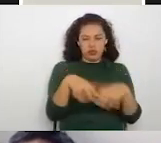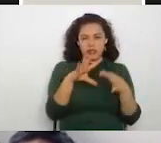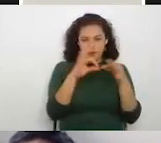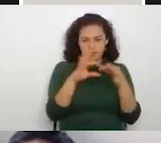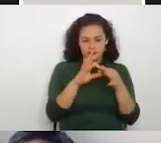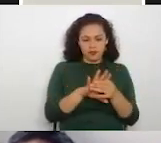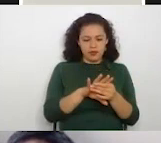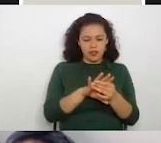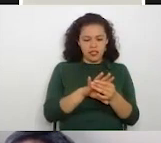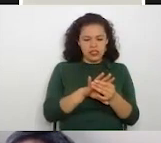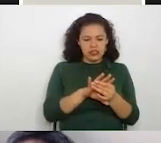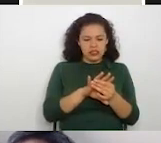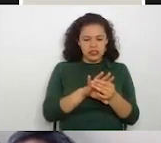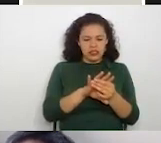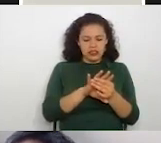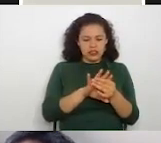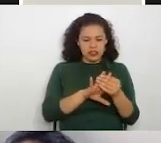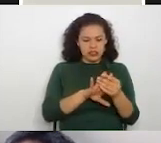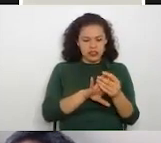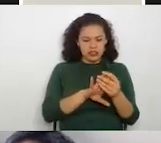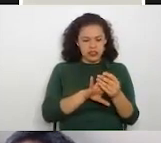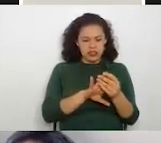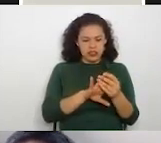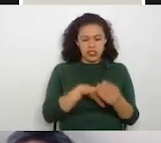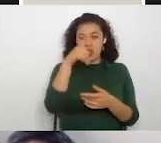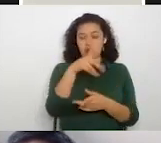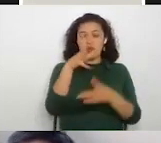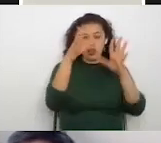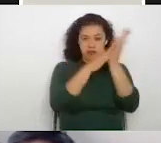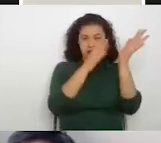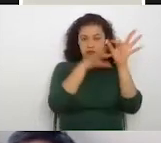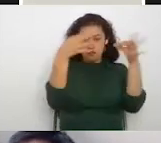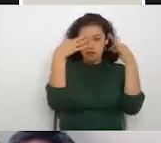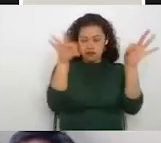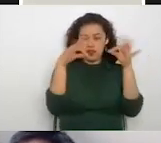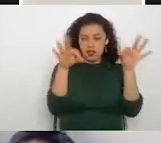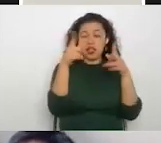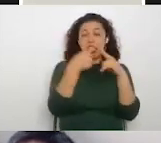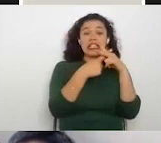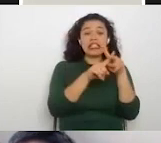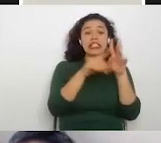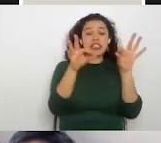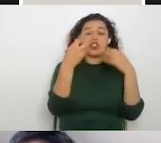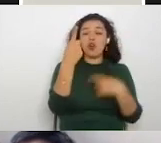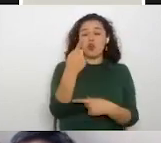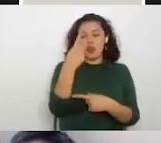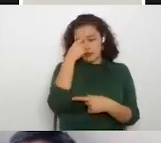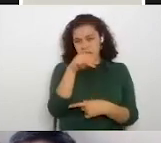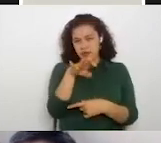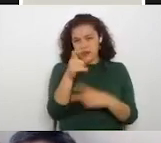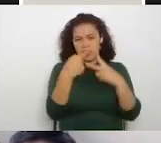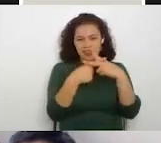vemos, no es en una sola página, estamos hablando de lo que es la introducción acerca del manual, ¿no? ¿Cuál es